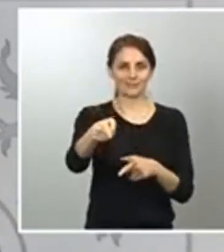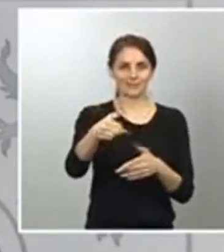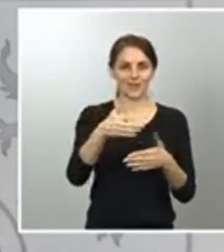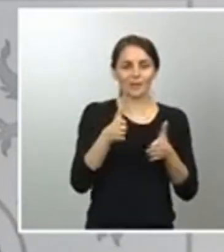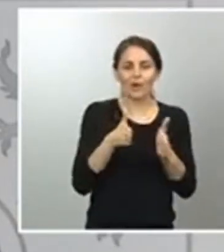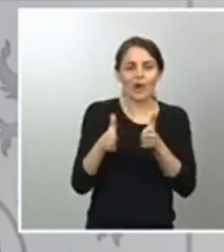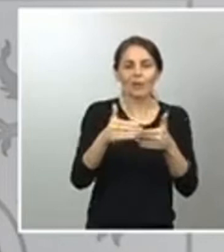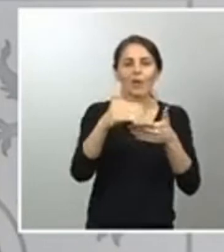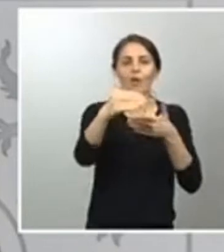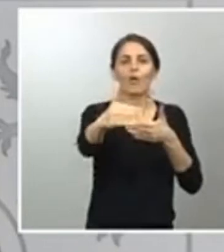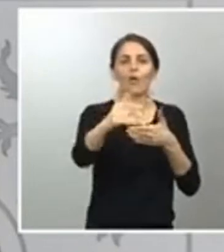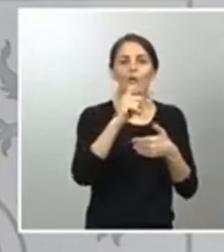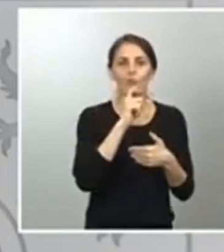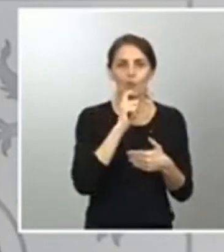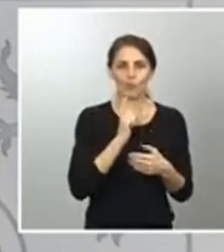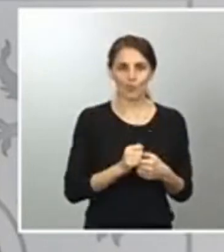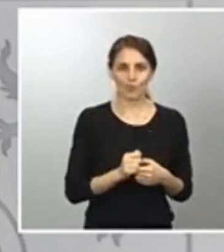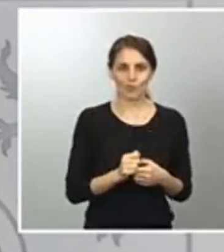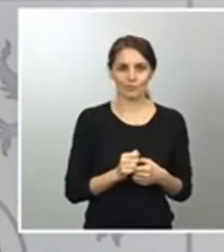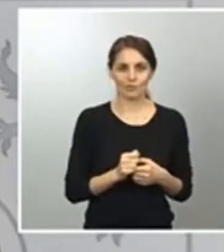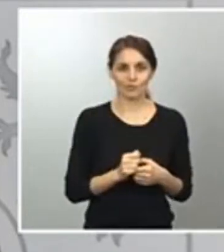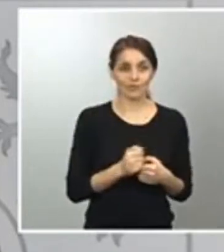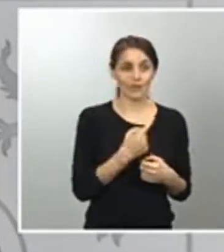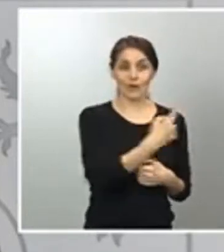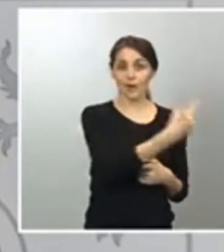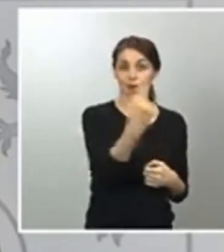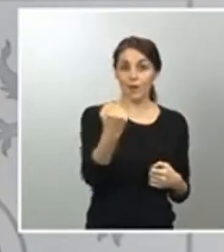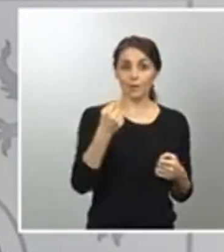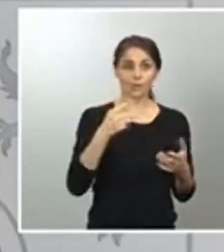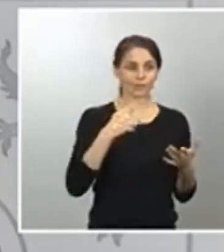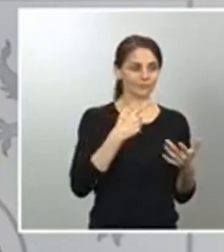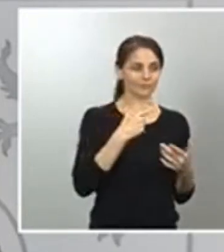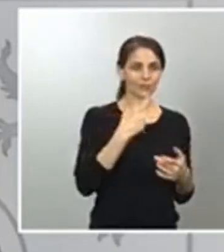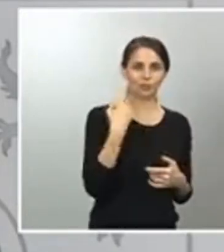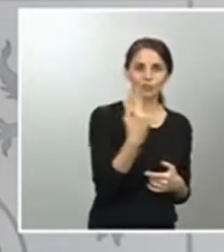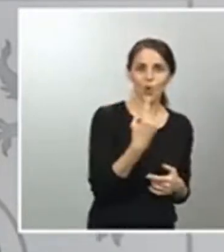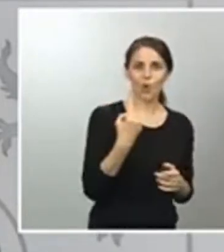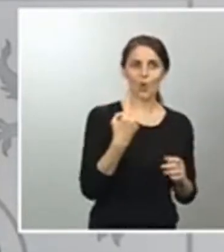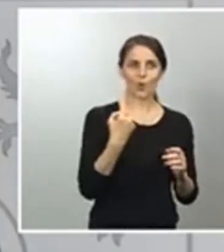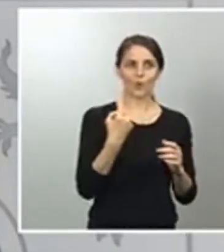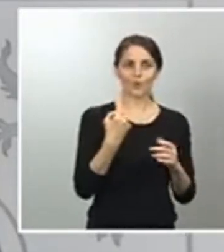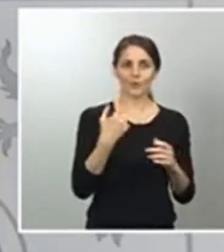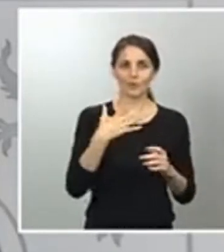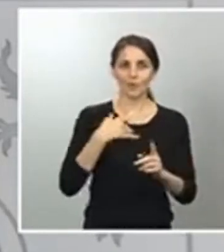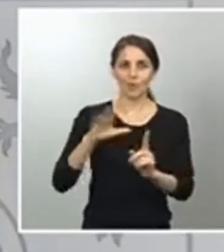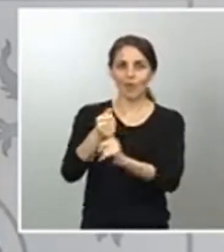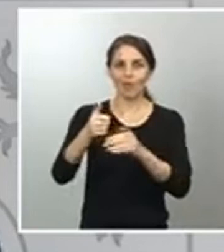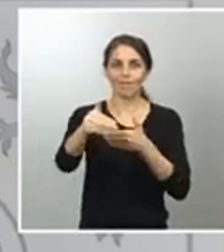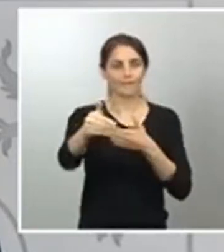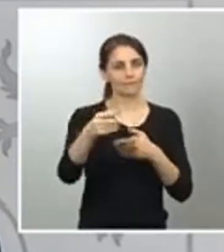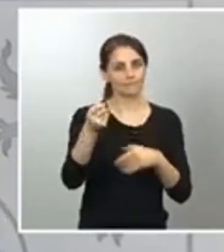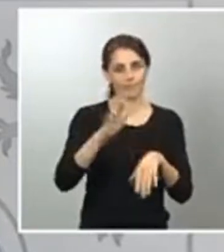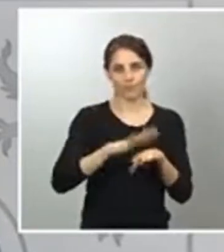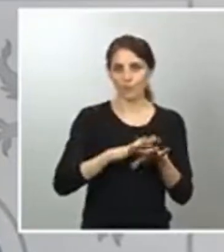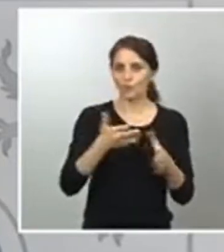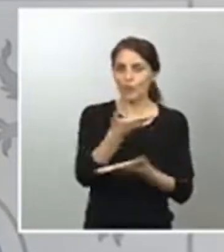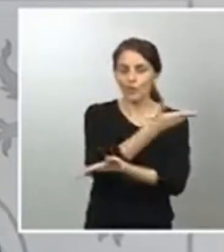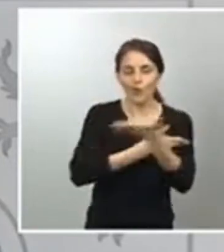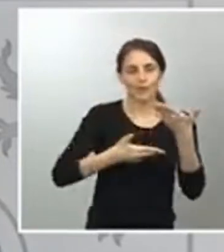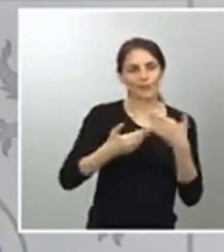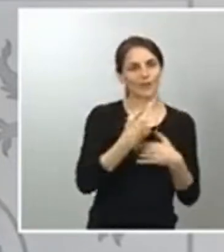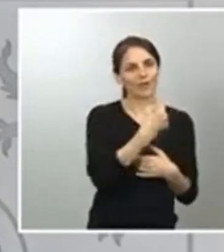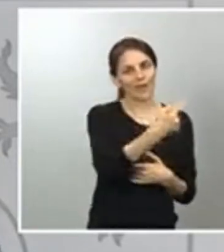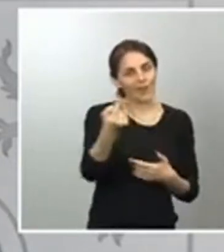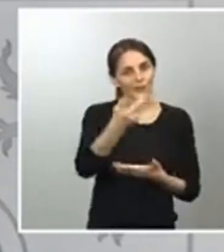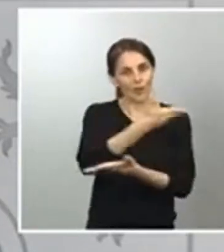conseguiremos con nuestro caminar en solitario, sino mediante la seguridad que nos proporcionan los demás. Que no hay forma de descender